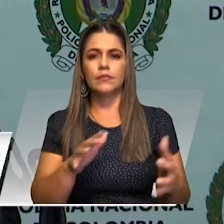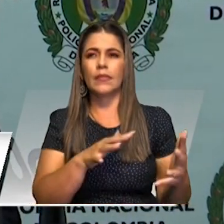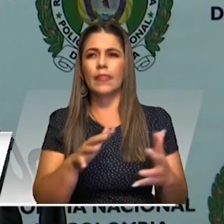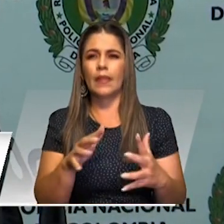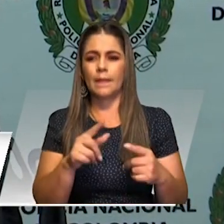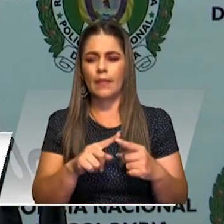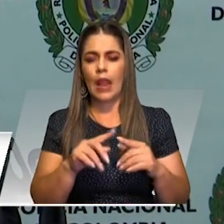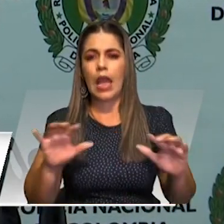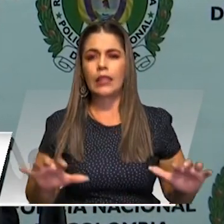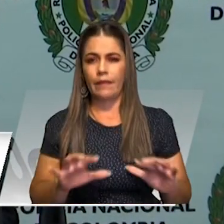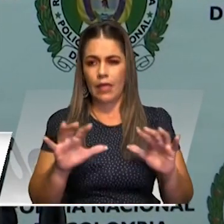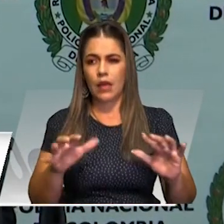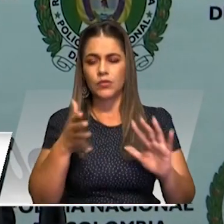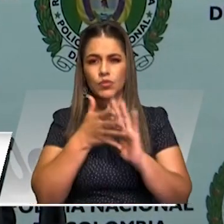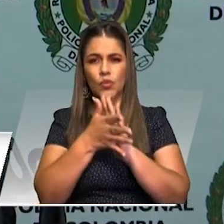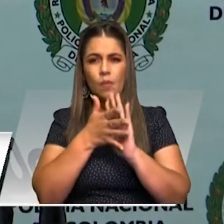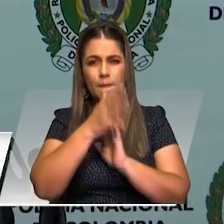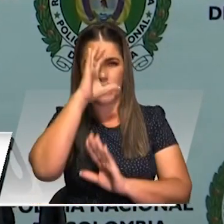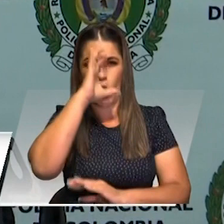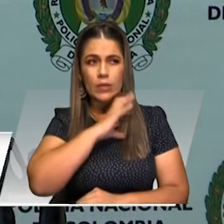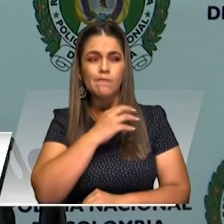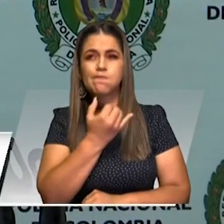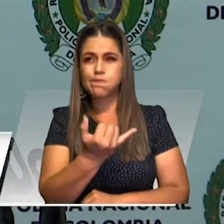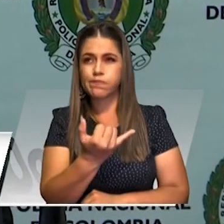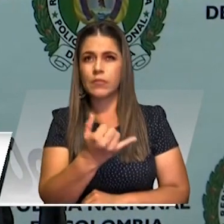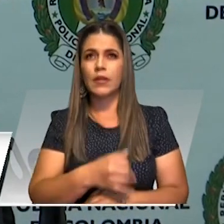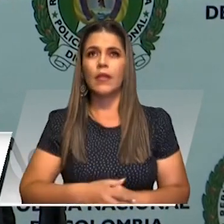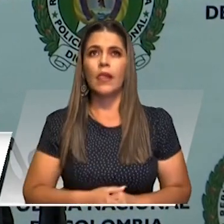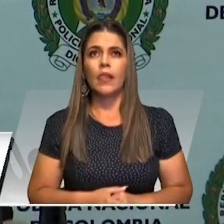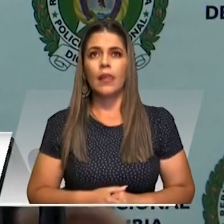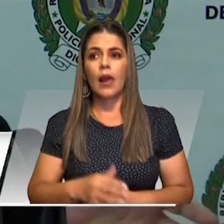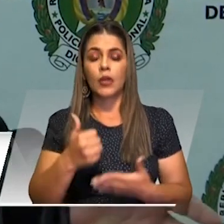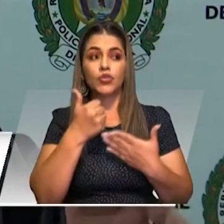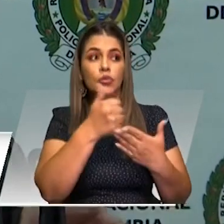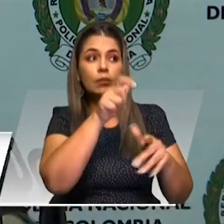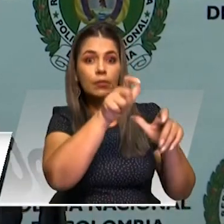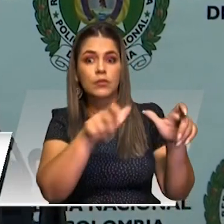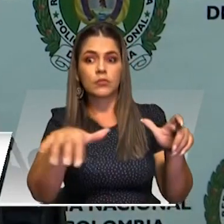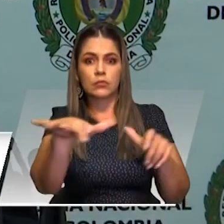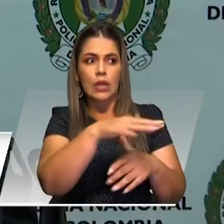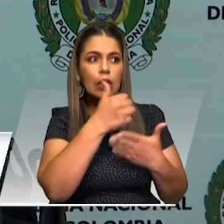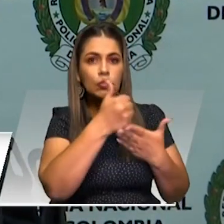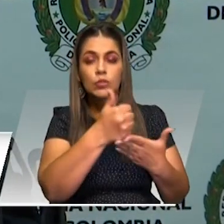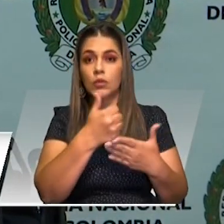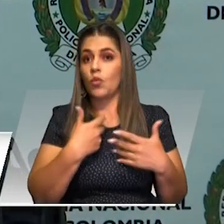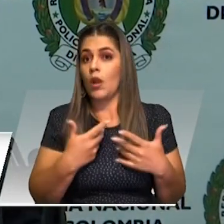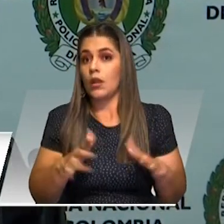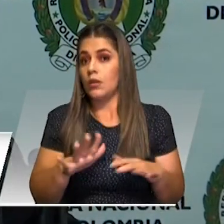una actuación de los policías necesaria de hacer, de auxiliar a las personas en cualquier